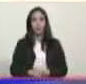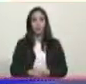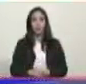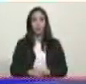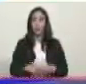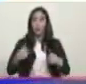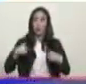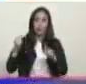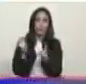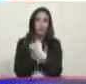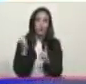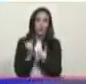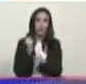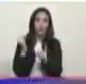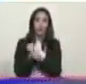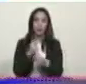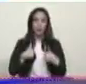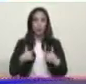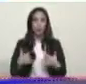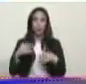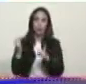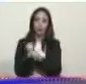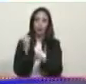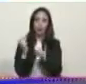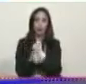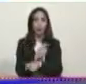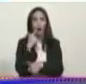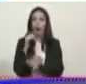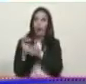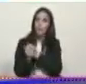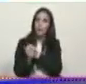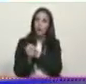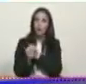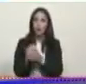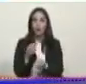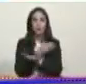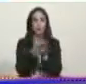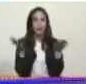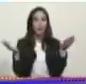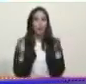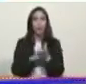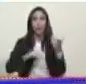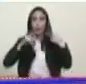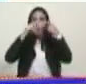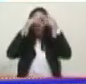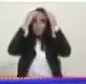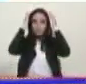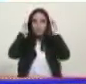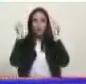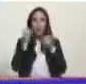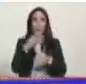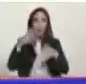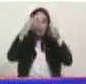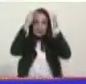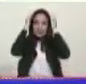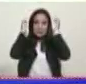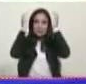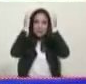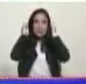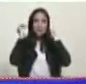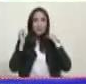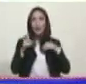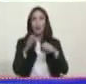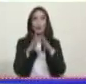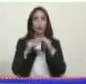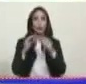me forjé por todos estos espacios. Detrás de ustedes están mis compañeros de trabajo. Mire, todos tienen canas, menos yo. Todos ellos eran mis